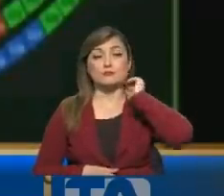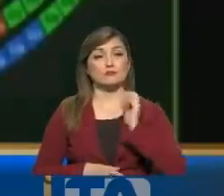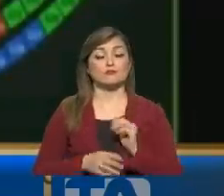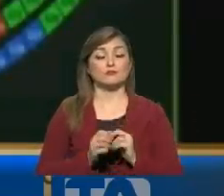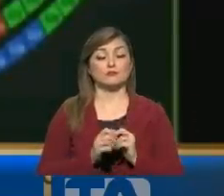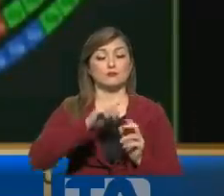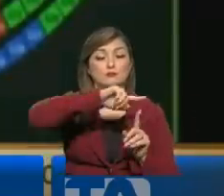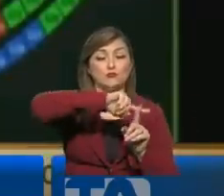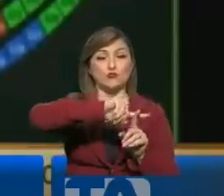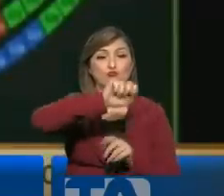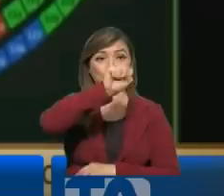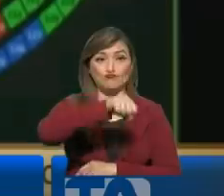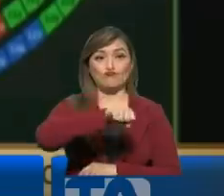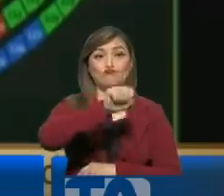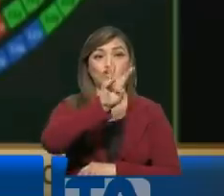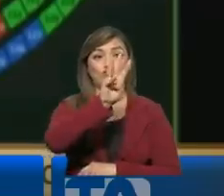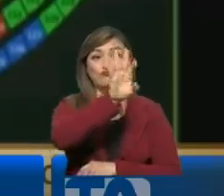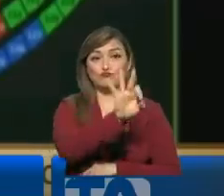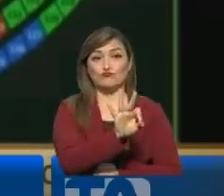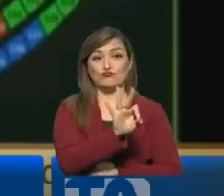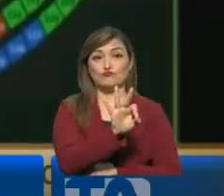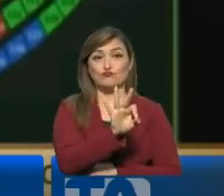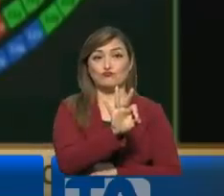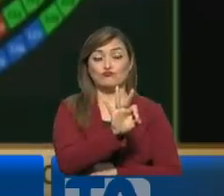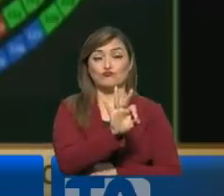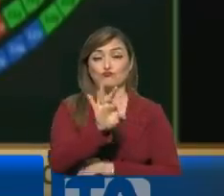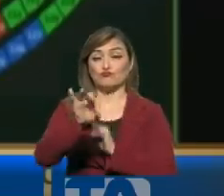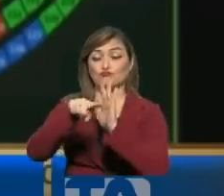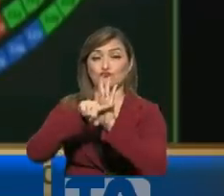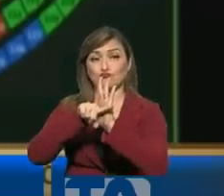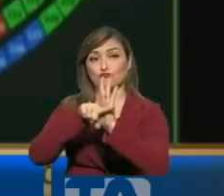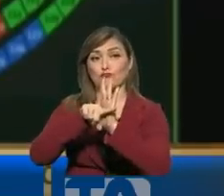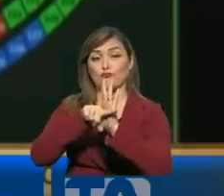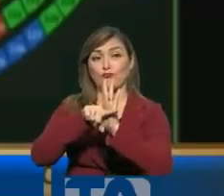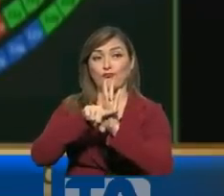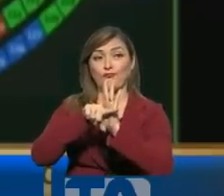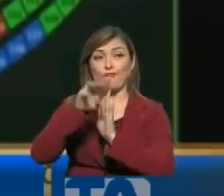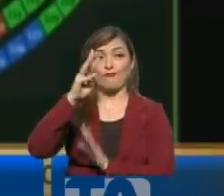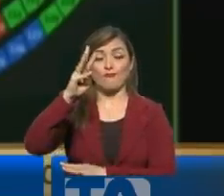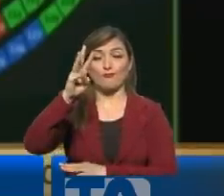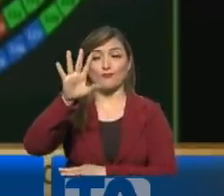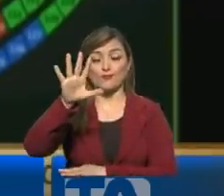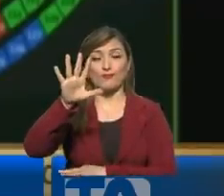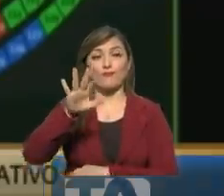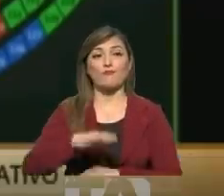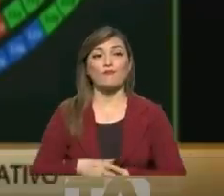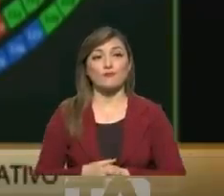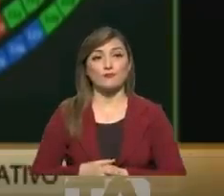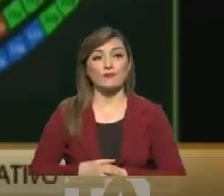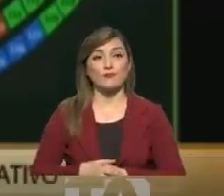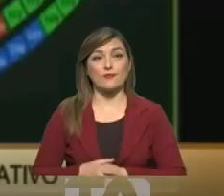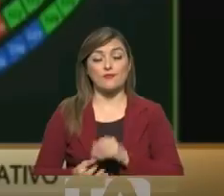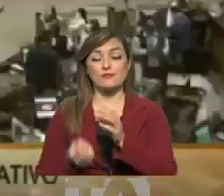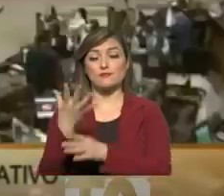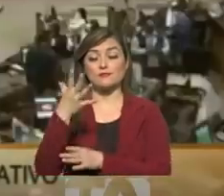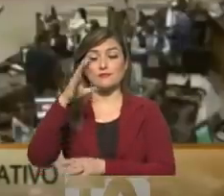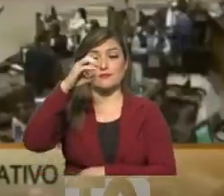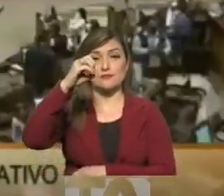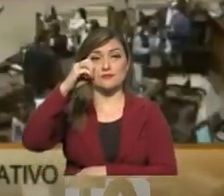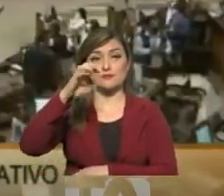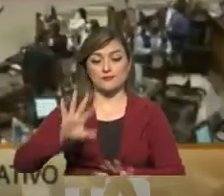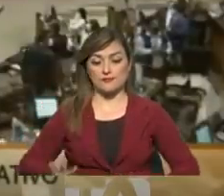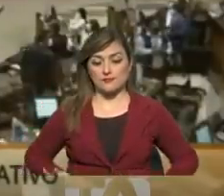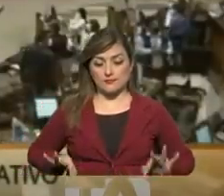Afirmativos, 69. Negativos, 65. Blanco, 0.